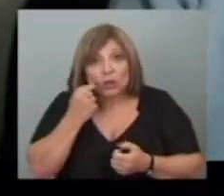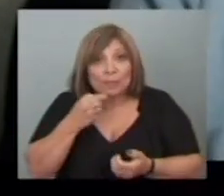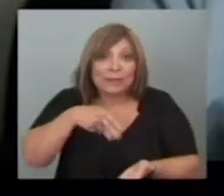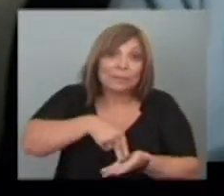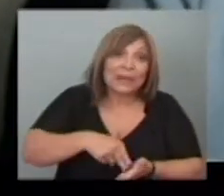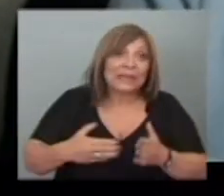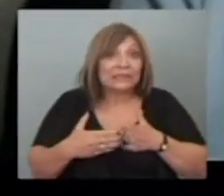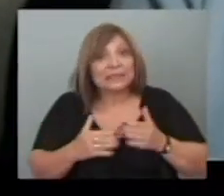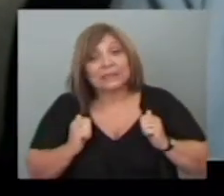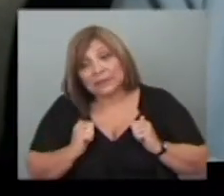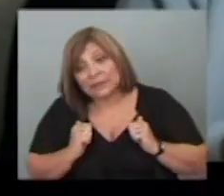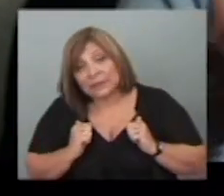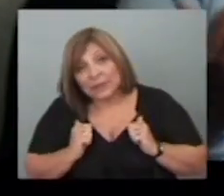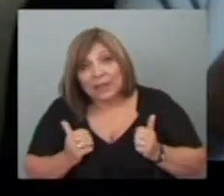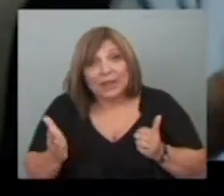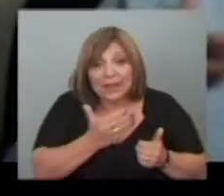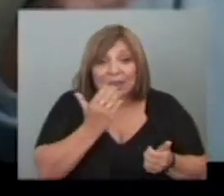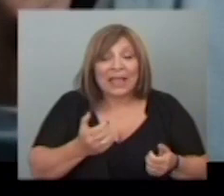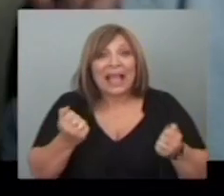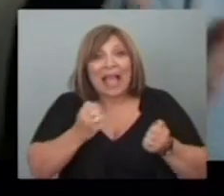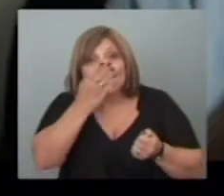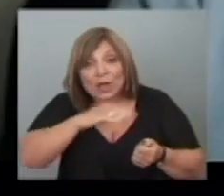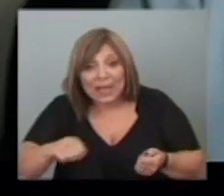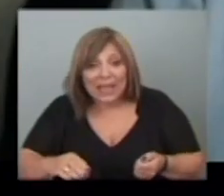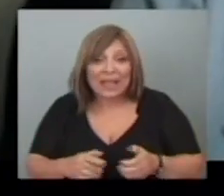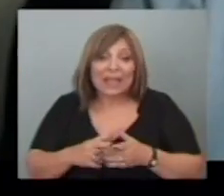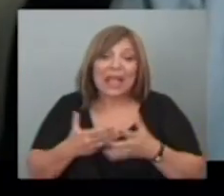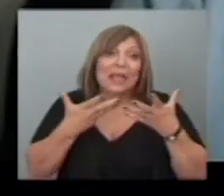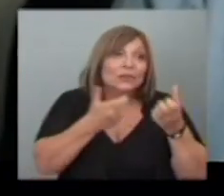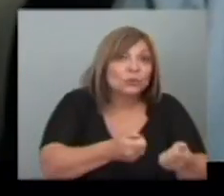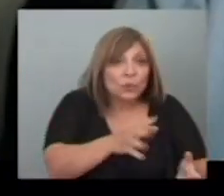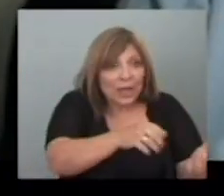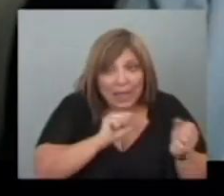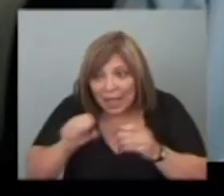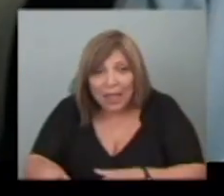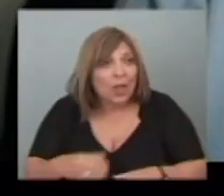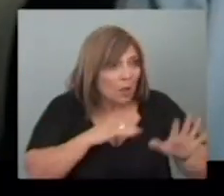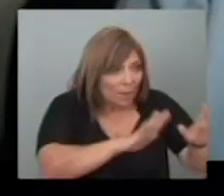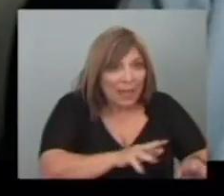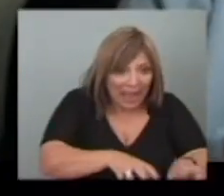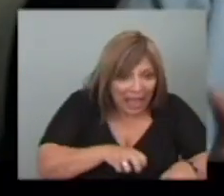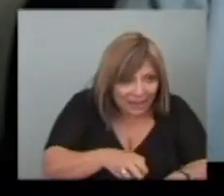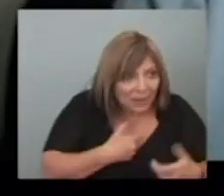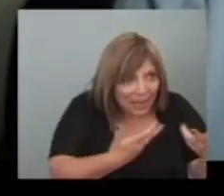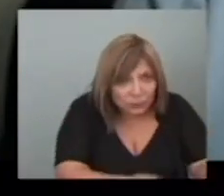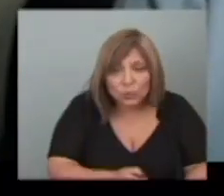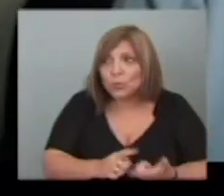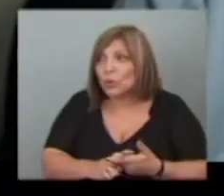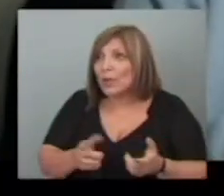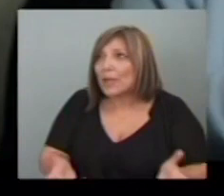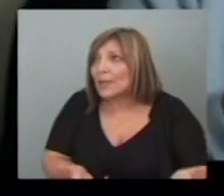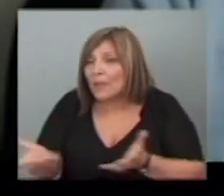las esquinas y son los jornaleros. Pasan las camionetas y los llevan a trabajar a la construcción, a jardines,